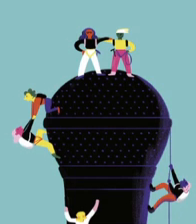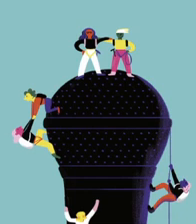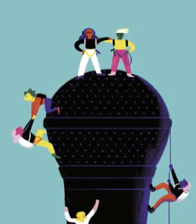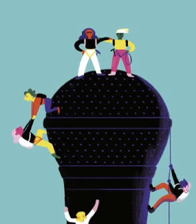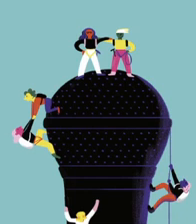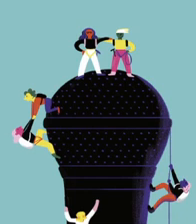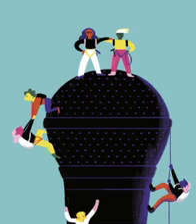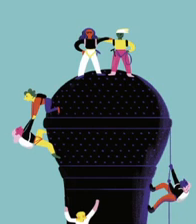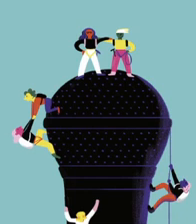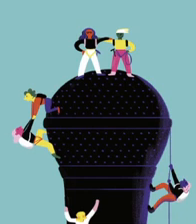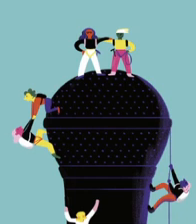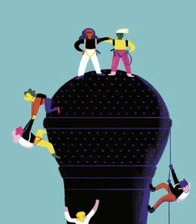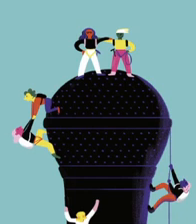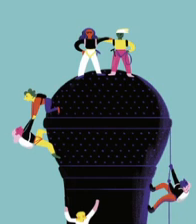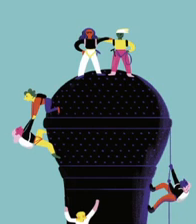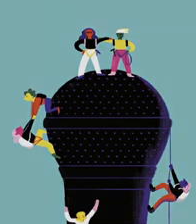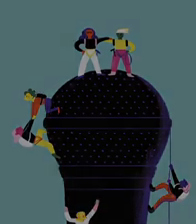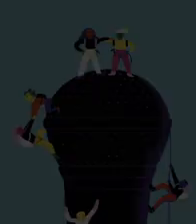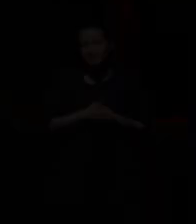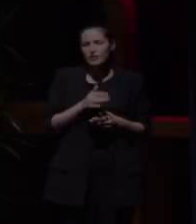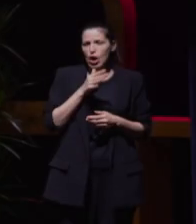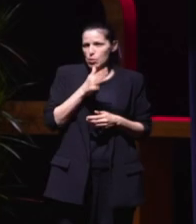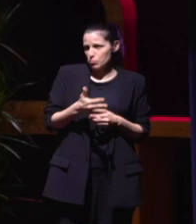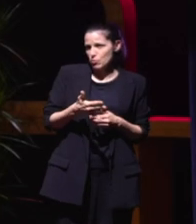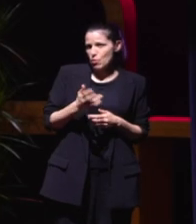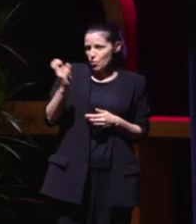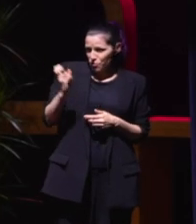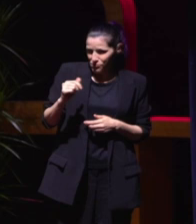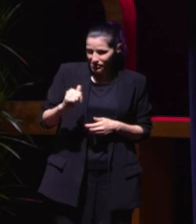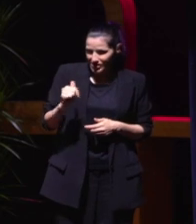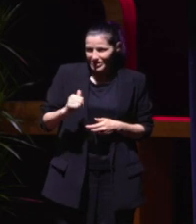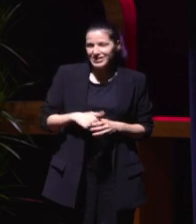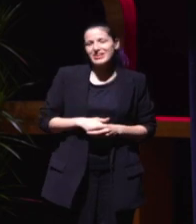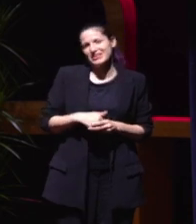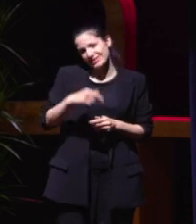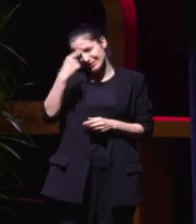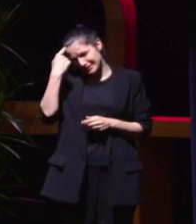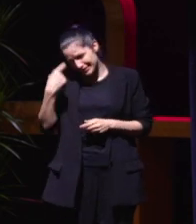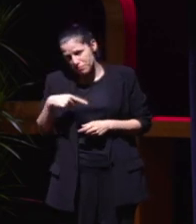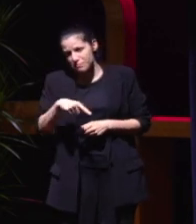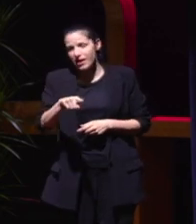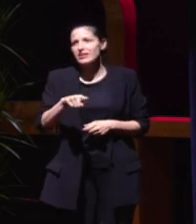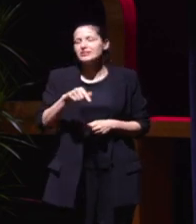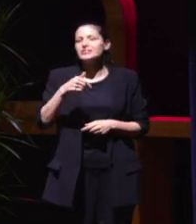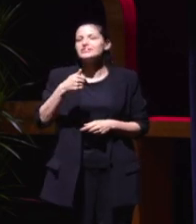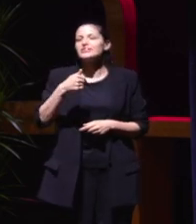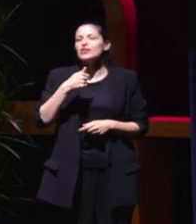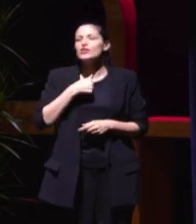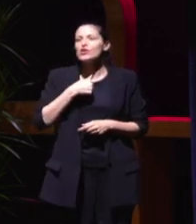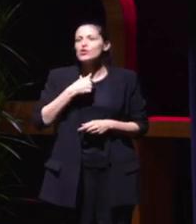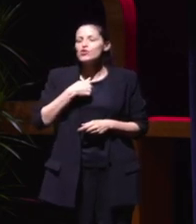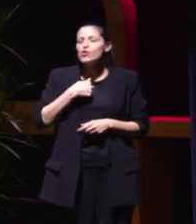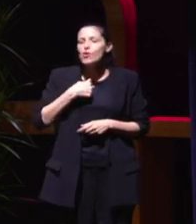Oye Muchísimas gracias por estar aquí que sepáis que yo soy pontevederesa